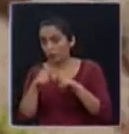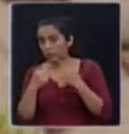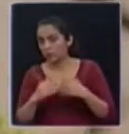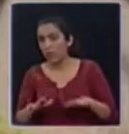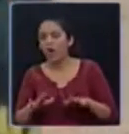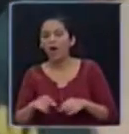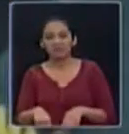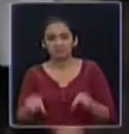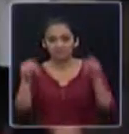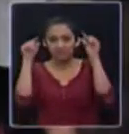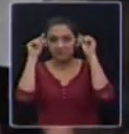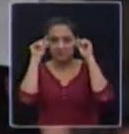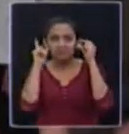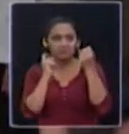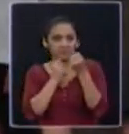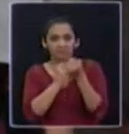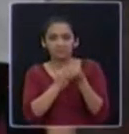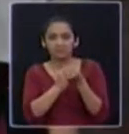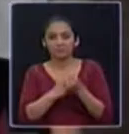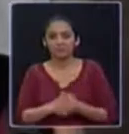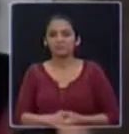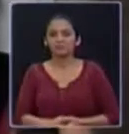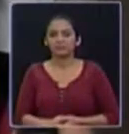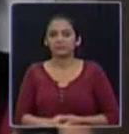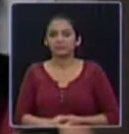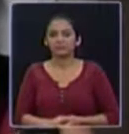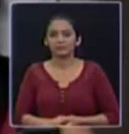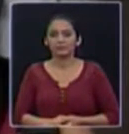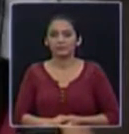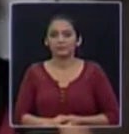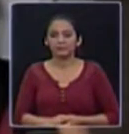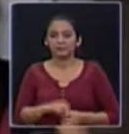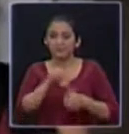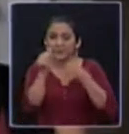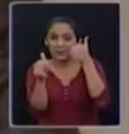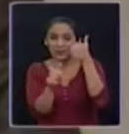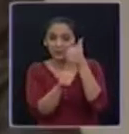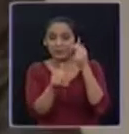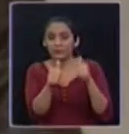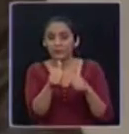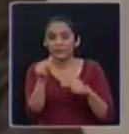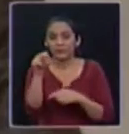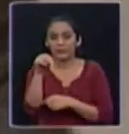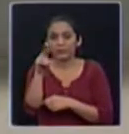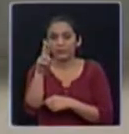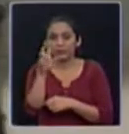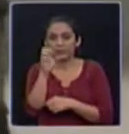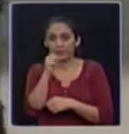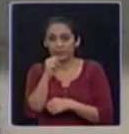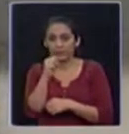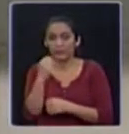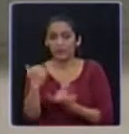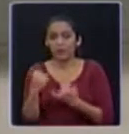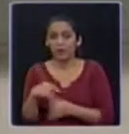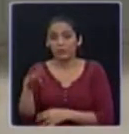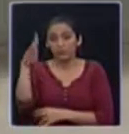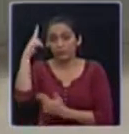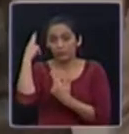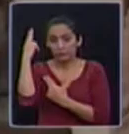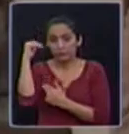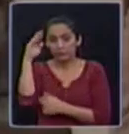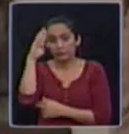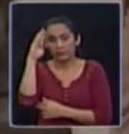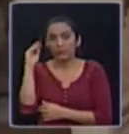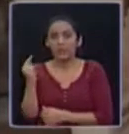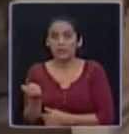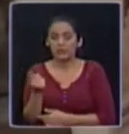en las próximas elecciones al binomio presidencial Guillermo Lasso y Andrés Páez. El anuncio lo hizo el militar en servicio pasivo Wagner Bravo.